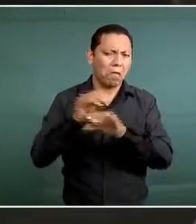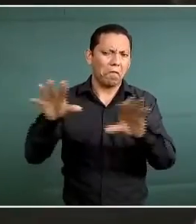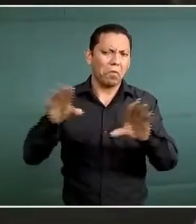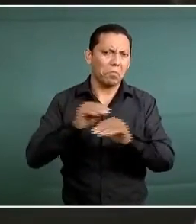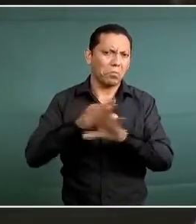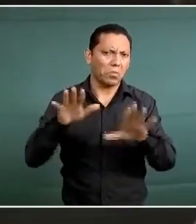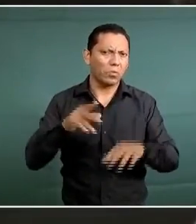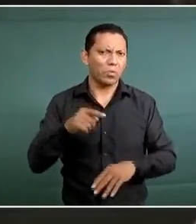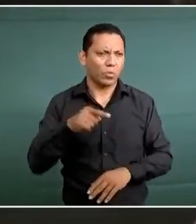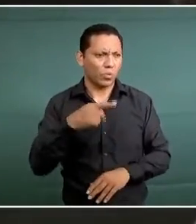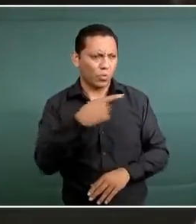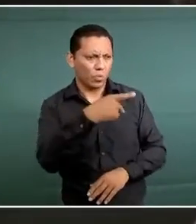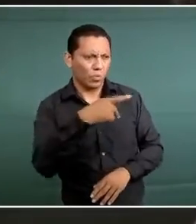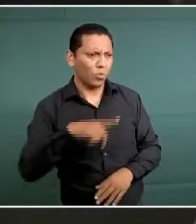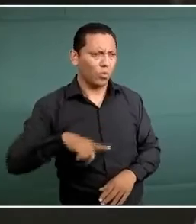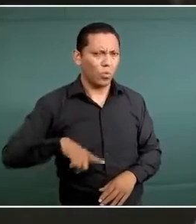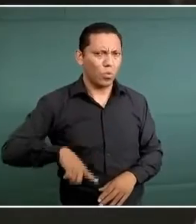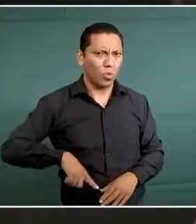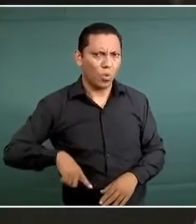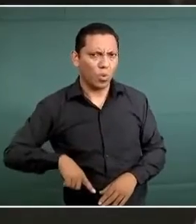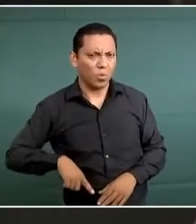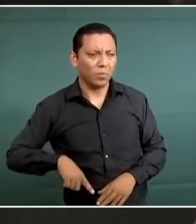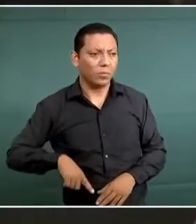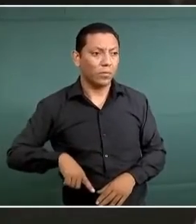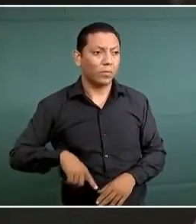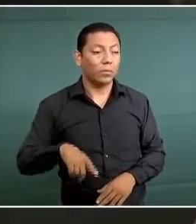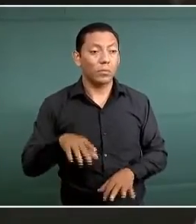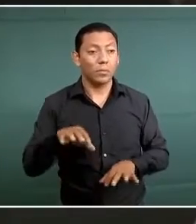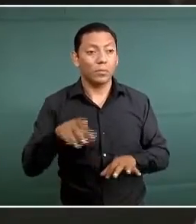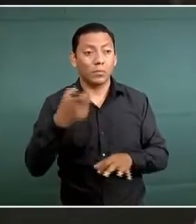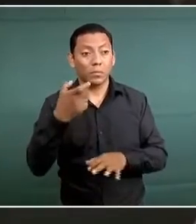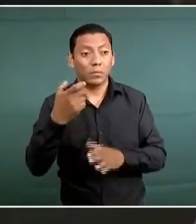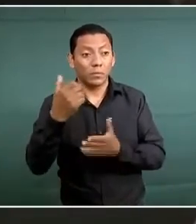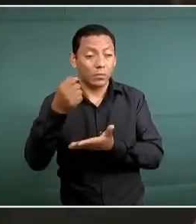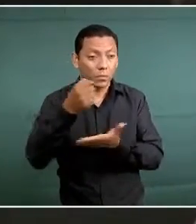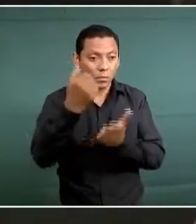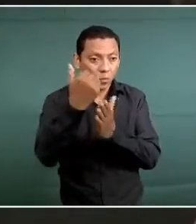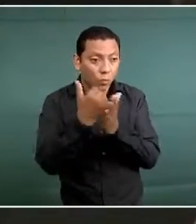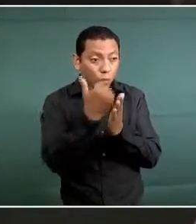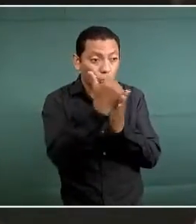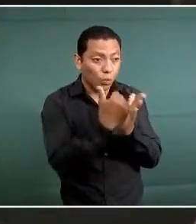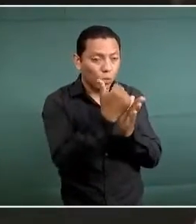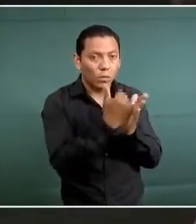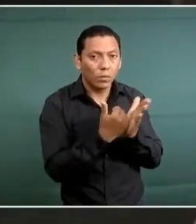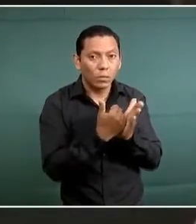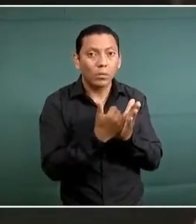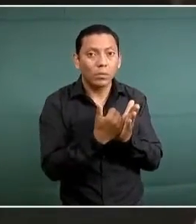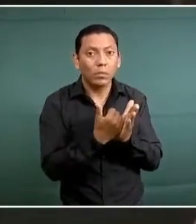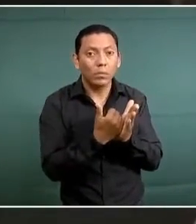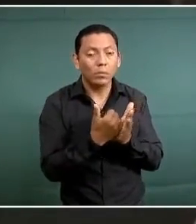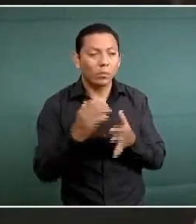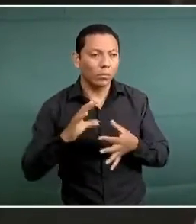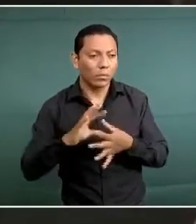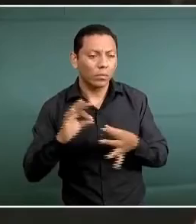de que su gobierno a partir de los recortes presupuestales que se están planteando pues ha dejado